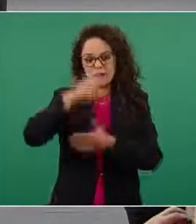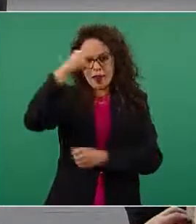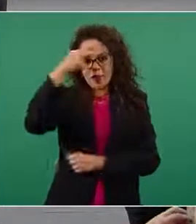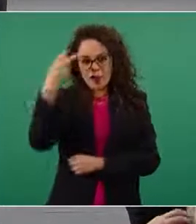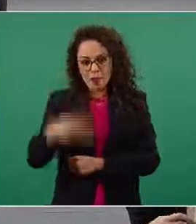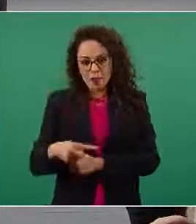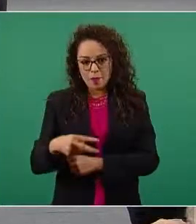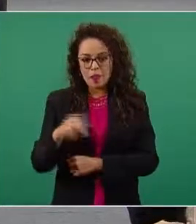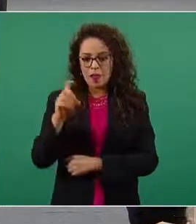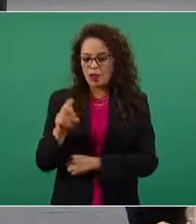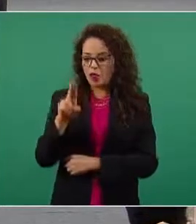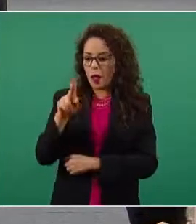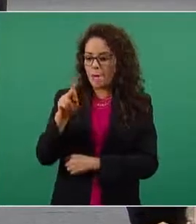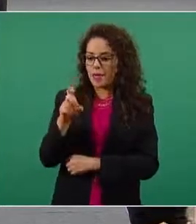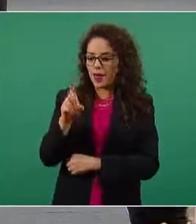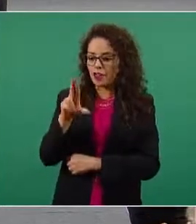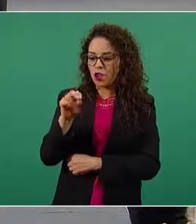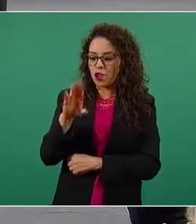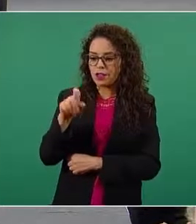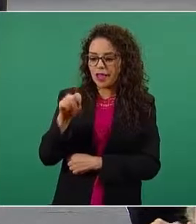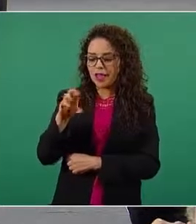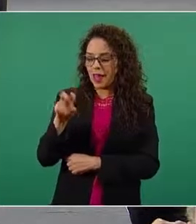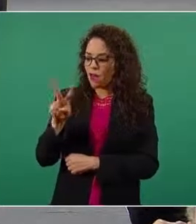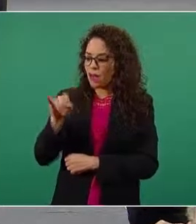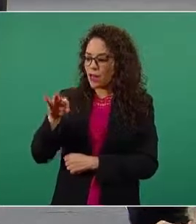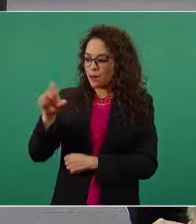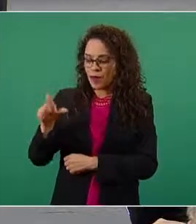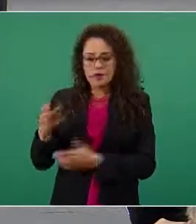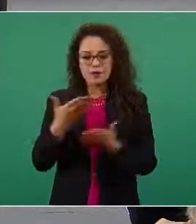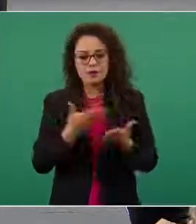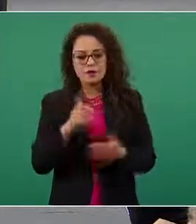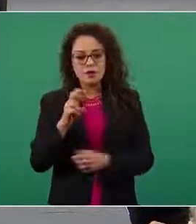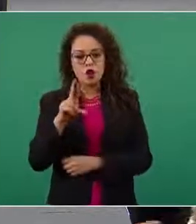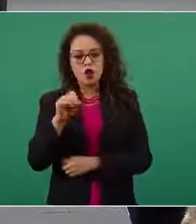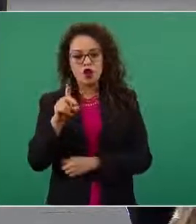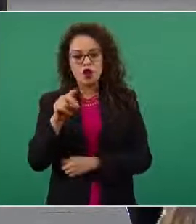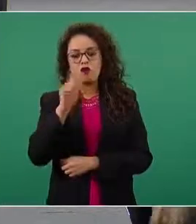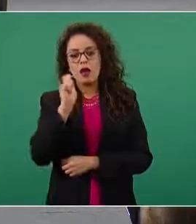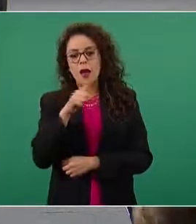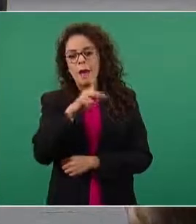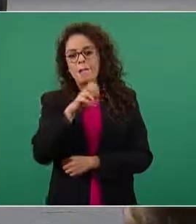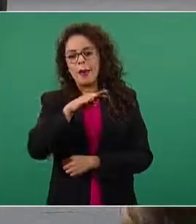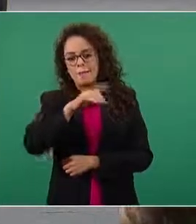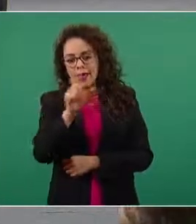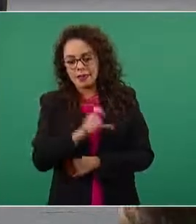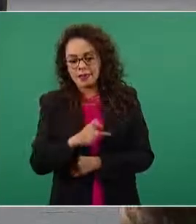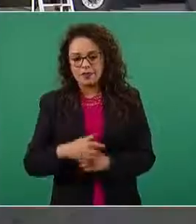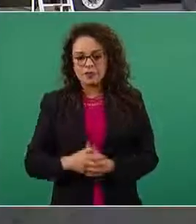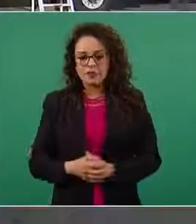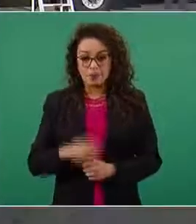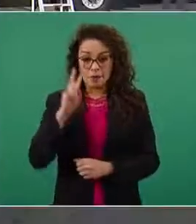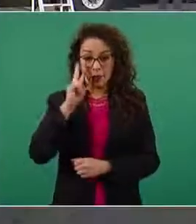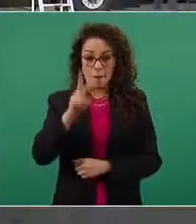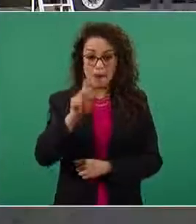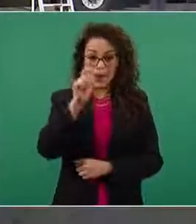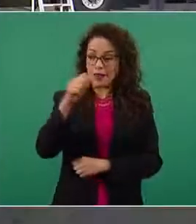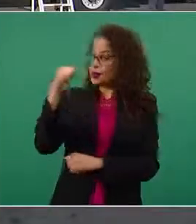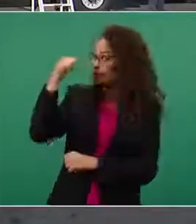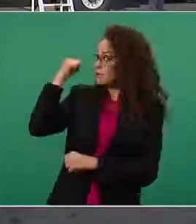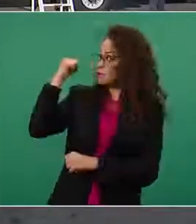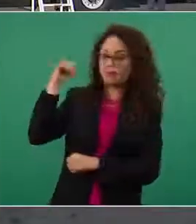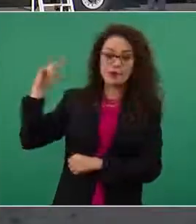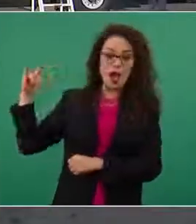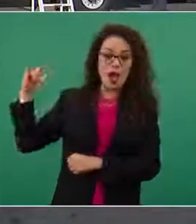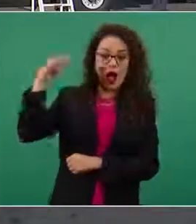doctor Pedro Centeno de Birmex y el doctor Rodolfo Lehmann de Pemex. A nuestras espaldas está este avión, el